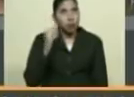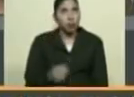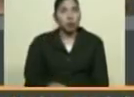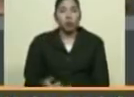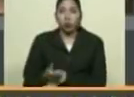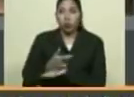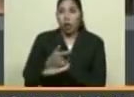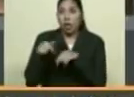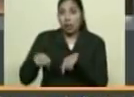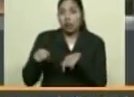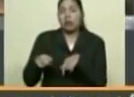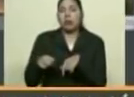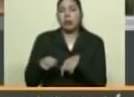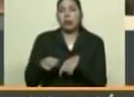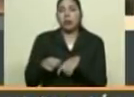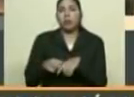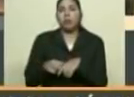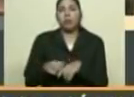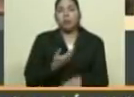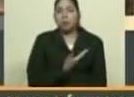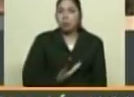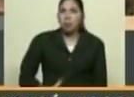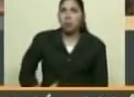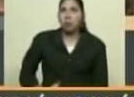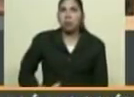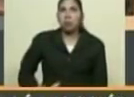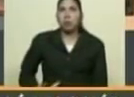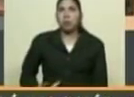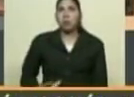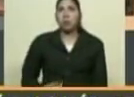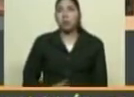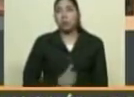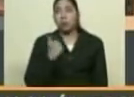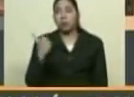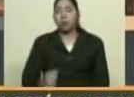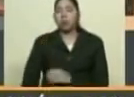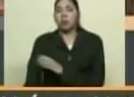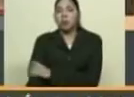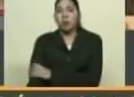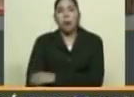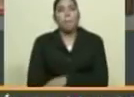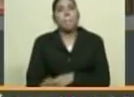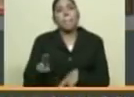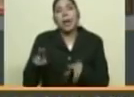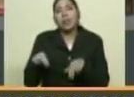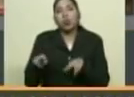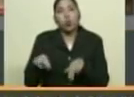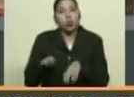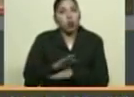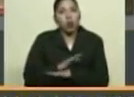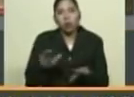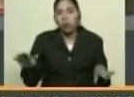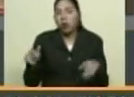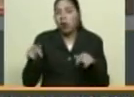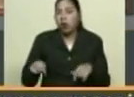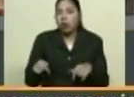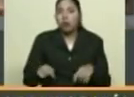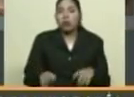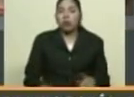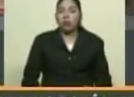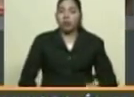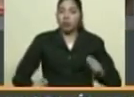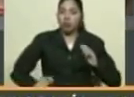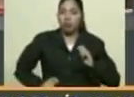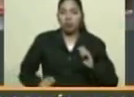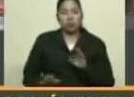Chávez. No permitan, repitan donde puedan quién es Hugo Chávez, para que los más pequeños no